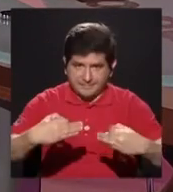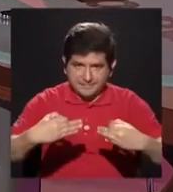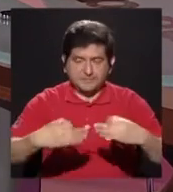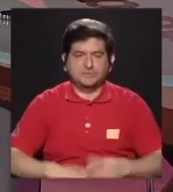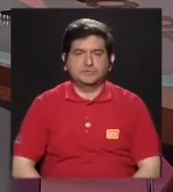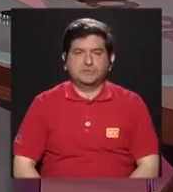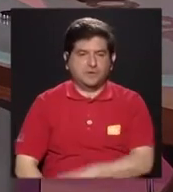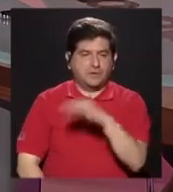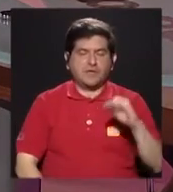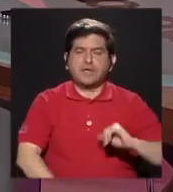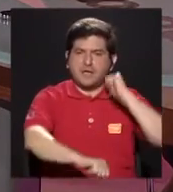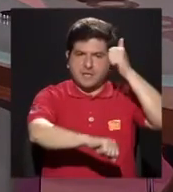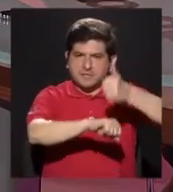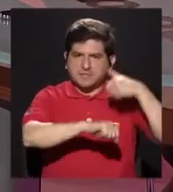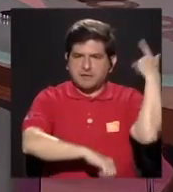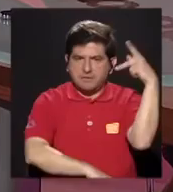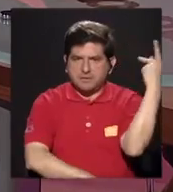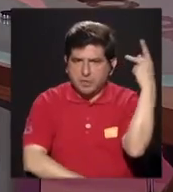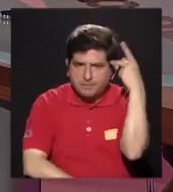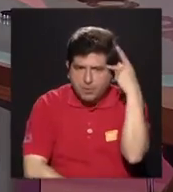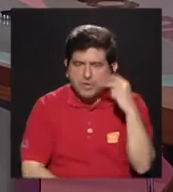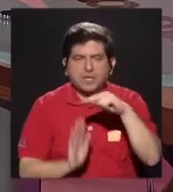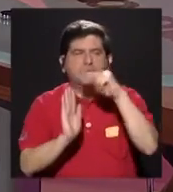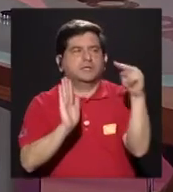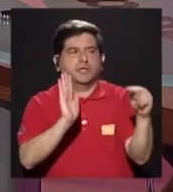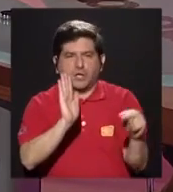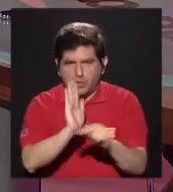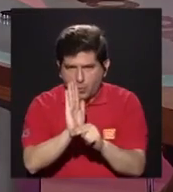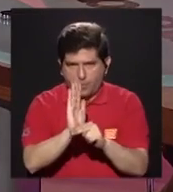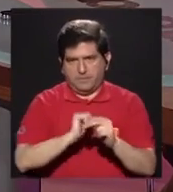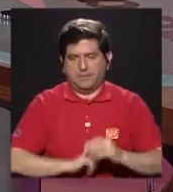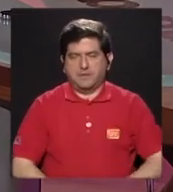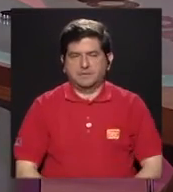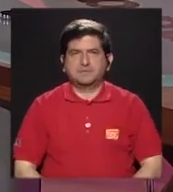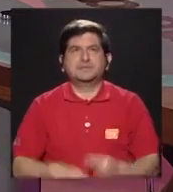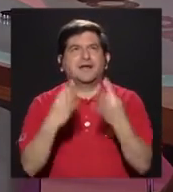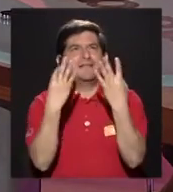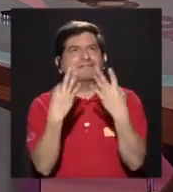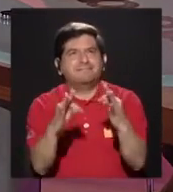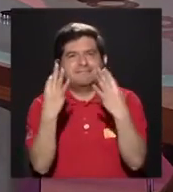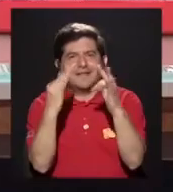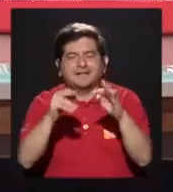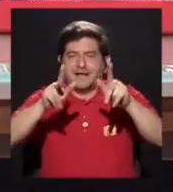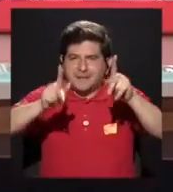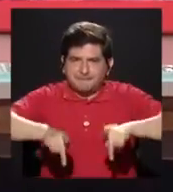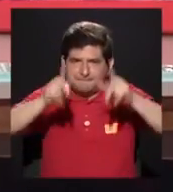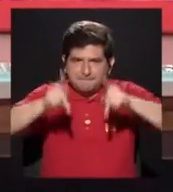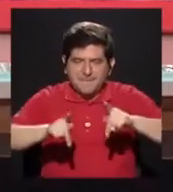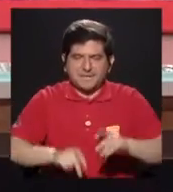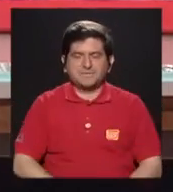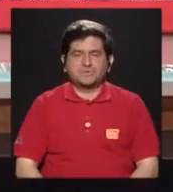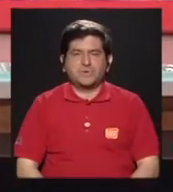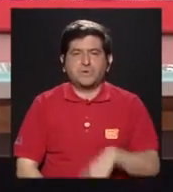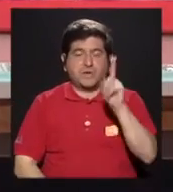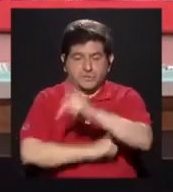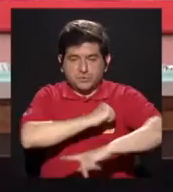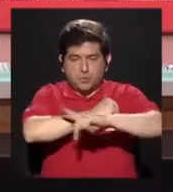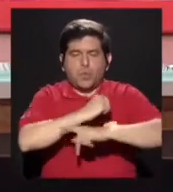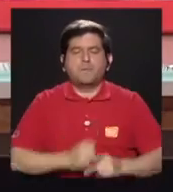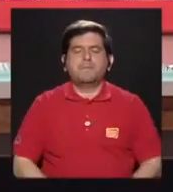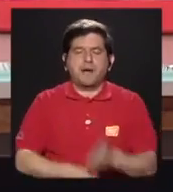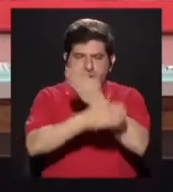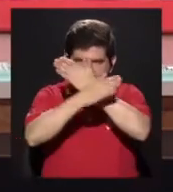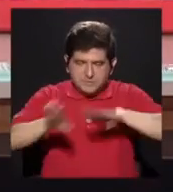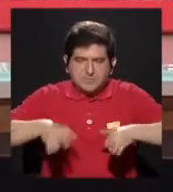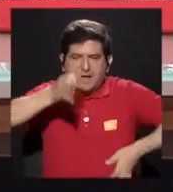pueda emitir políticas una normativa para que las personas podamos vivir en un paciente para ser un